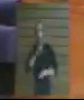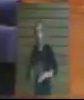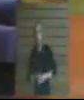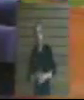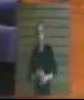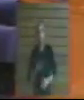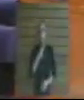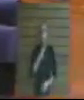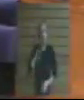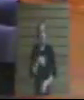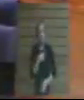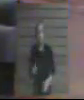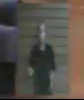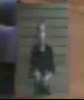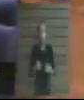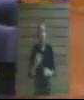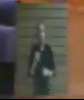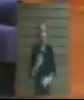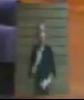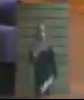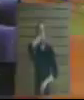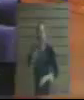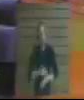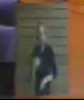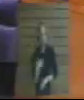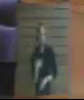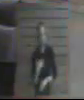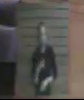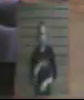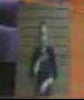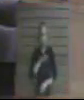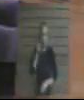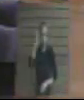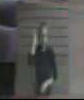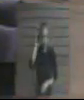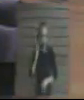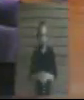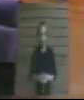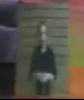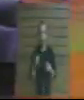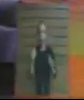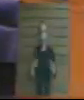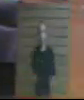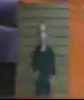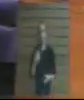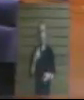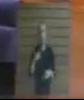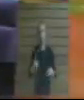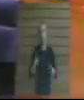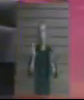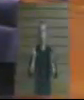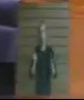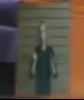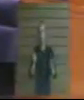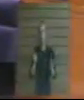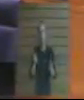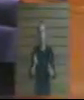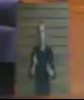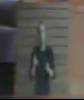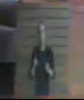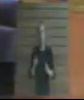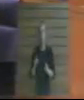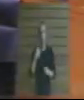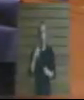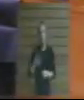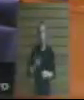menos. Pero se tiene que cumplir, señora Barcos. Bien, aquí lo que pasa, y en este tema, yo creo que la clave está en